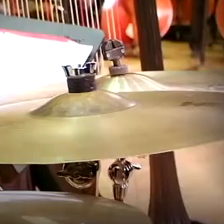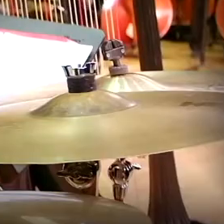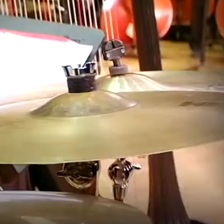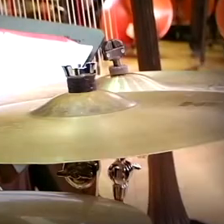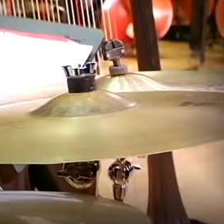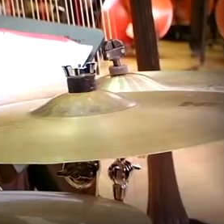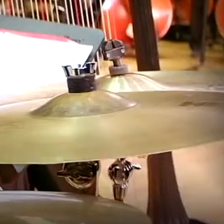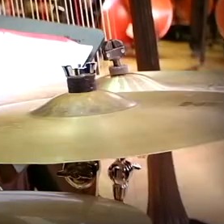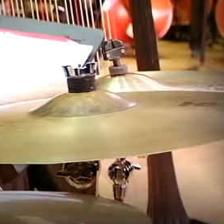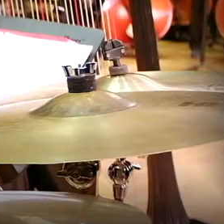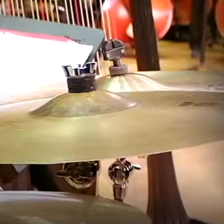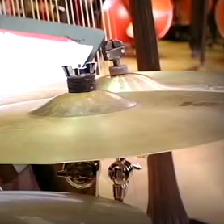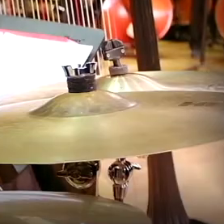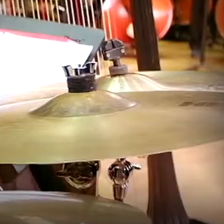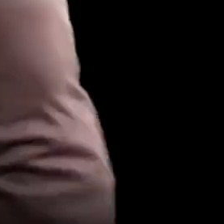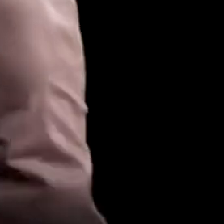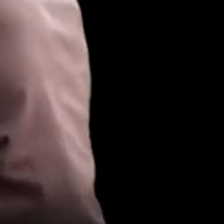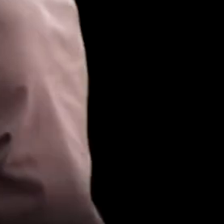y